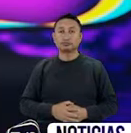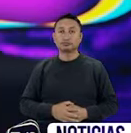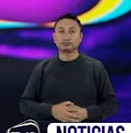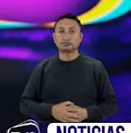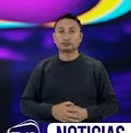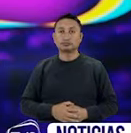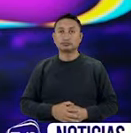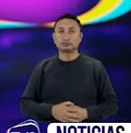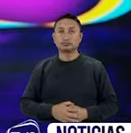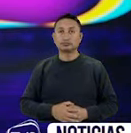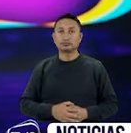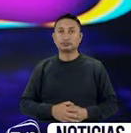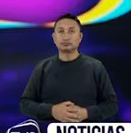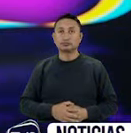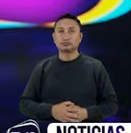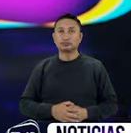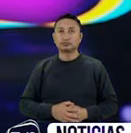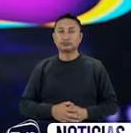manera ilegal.